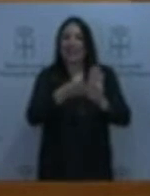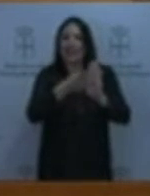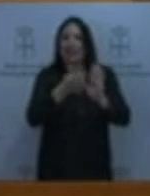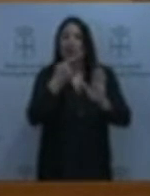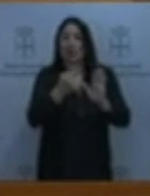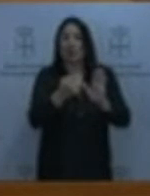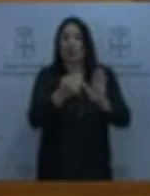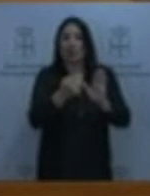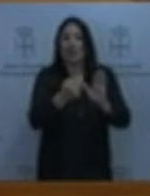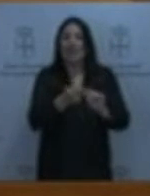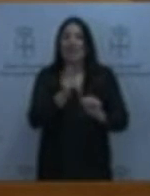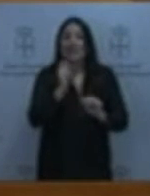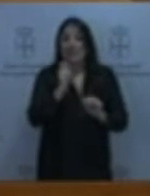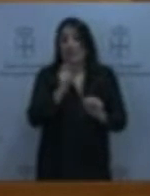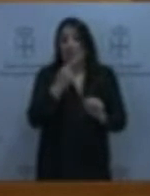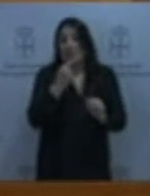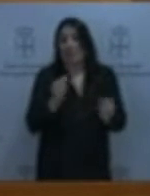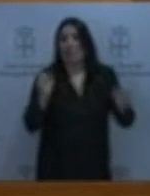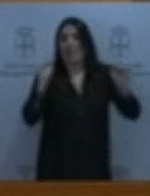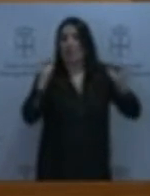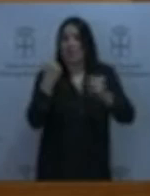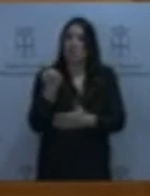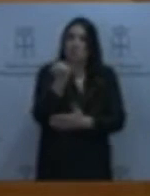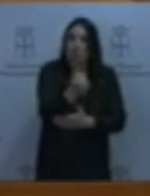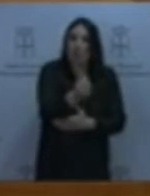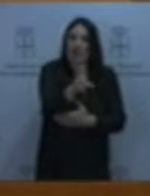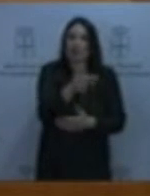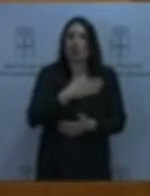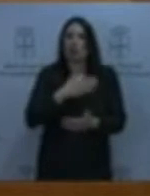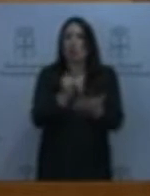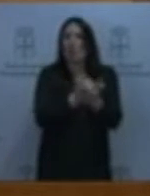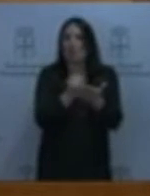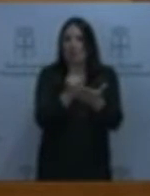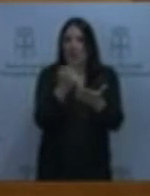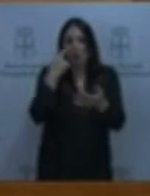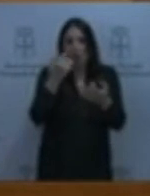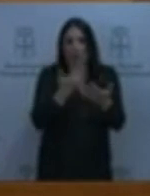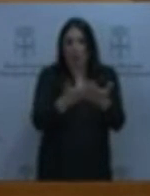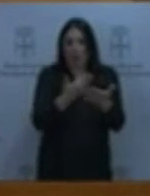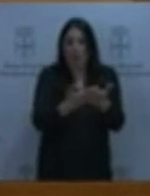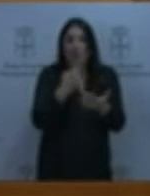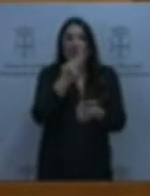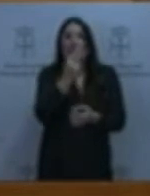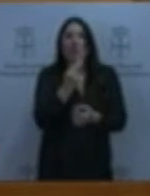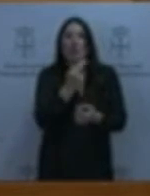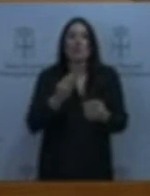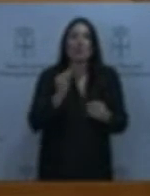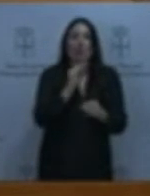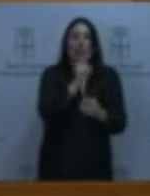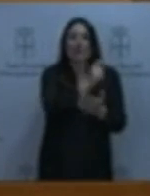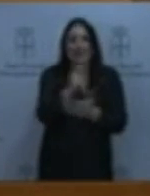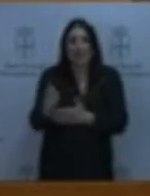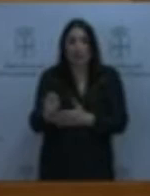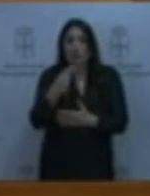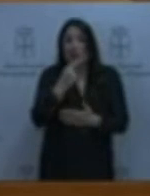cualitativo que en la sentencia no tiene apoyo alguno en el apartado de hechos probados y que dice que ese compromiso indemnizatorio que la parte empresarial ya sabía imposible